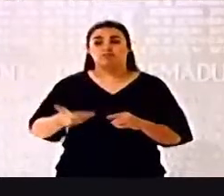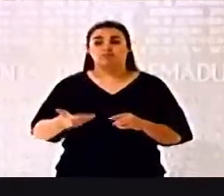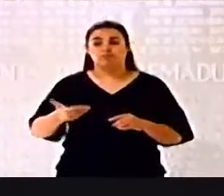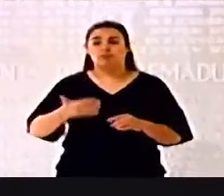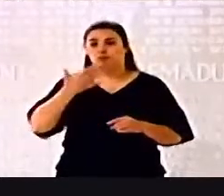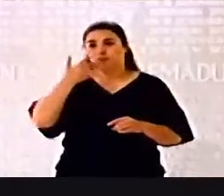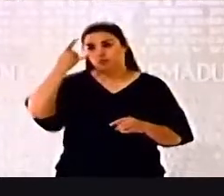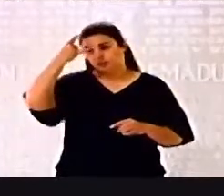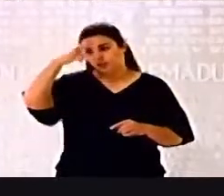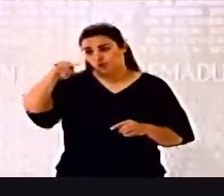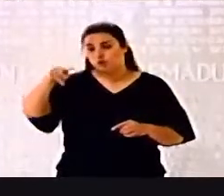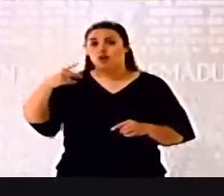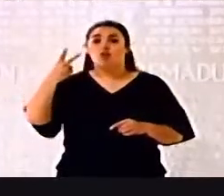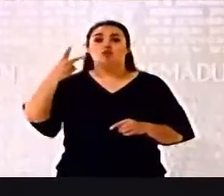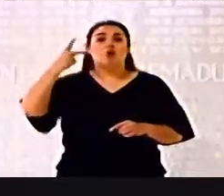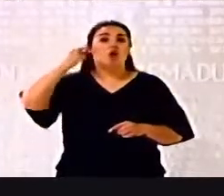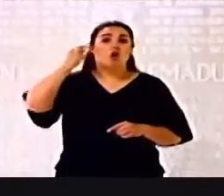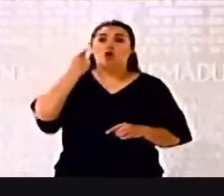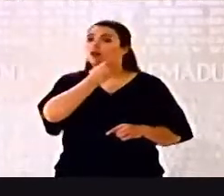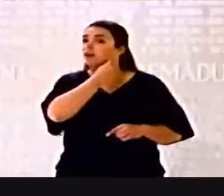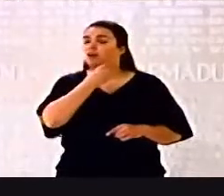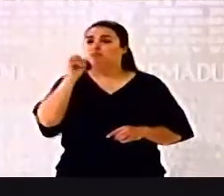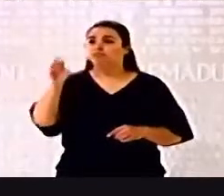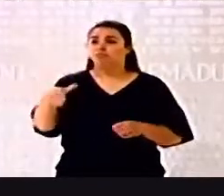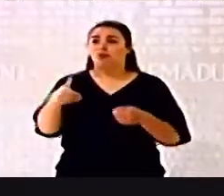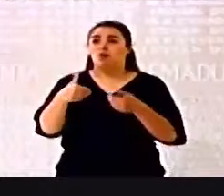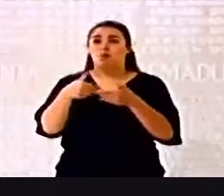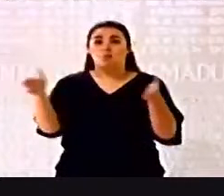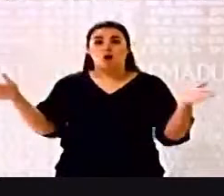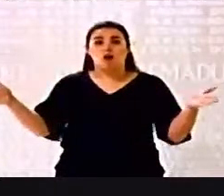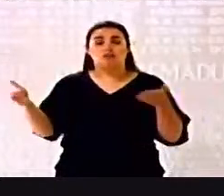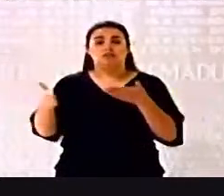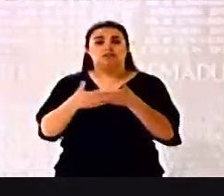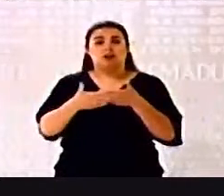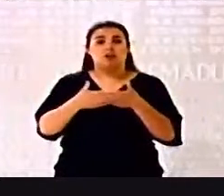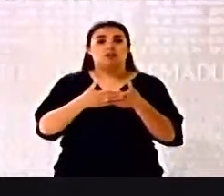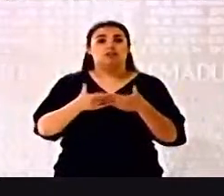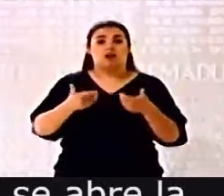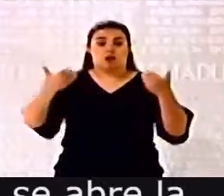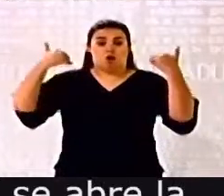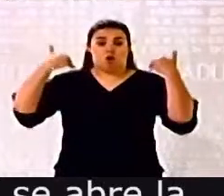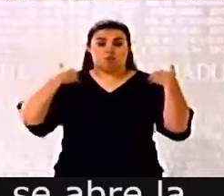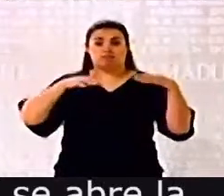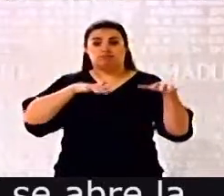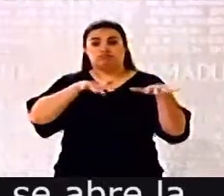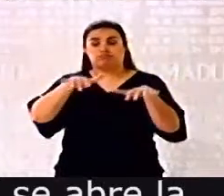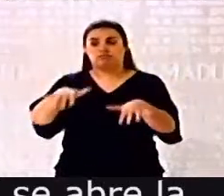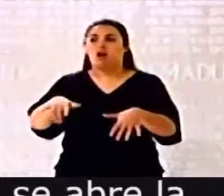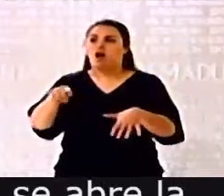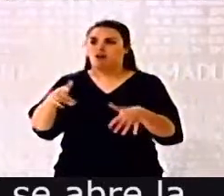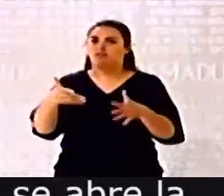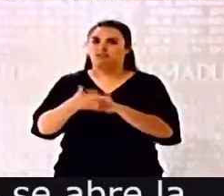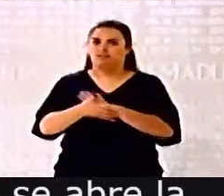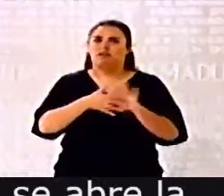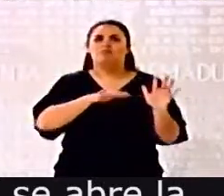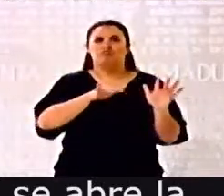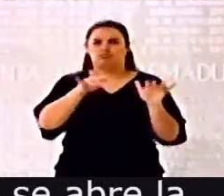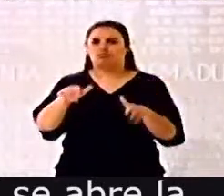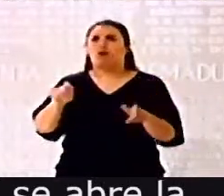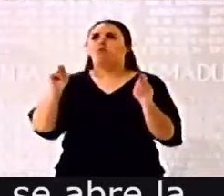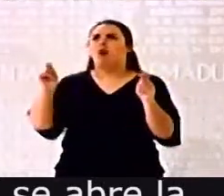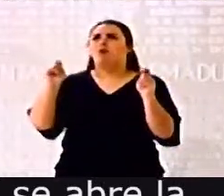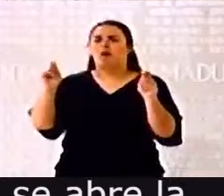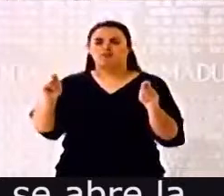torero recibe las dos orejas, se abre la puerta grande de la plaza y sale a hombros, que ahí se produce una aglomeración